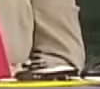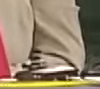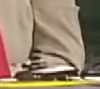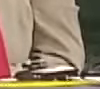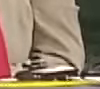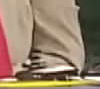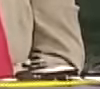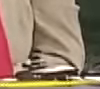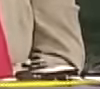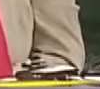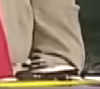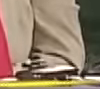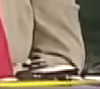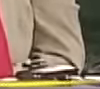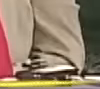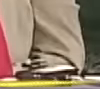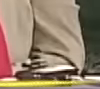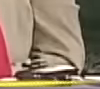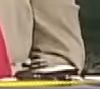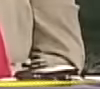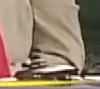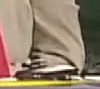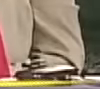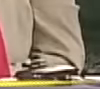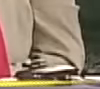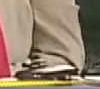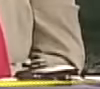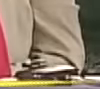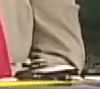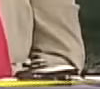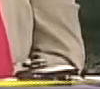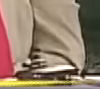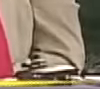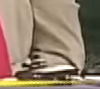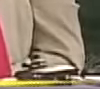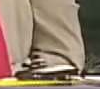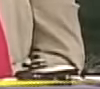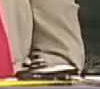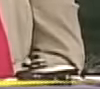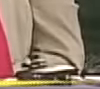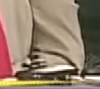de que estos son gobiernos y procesos revolucionarios